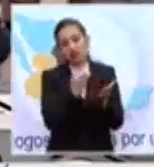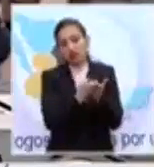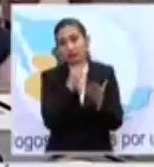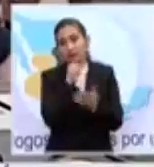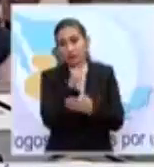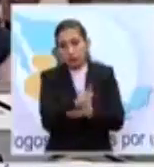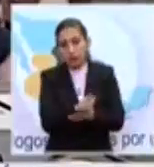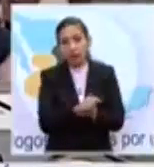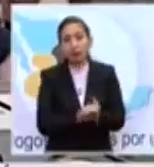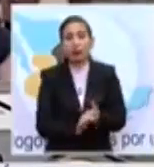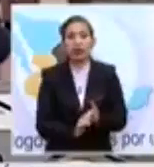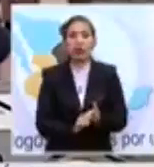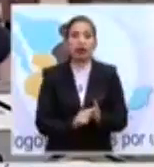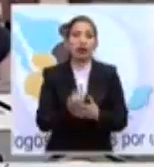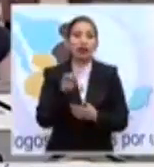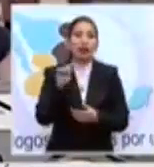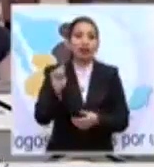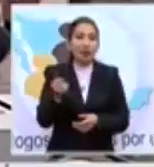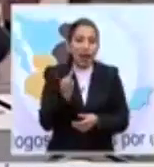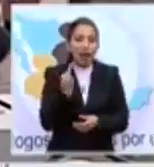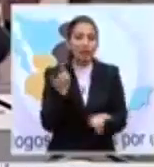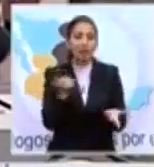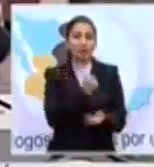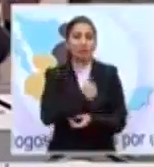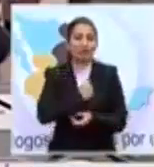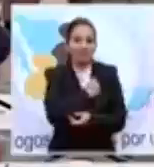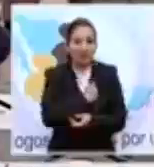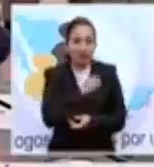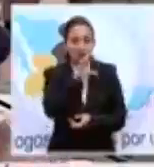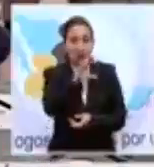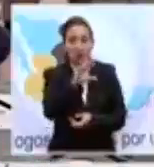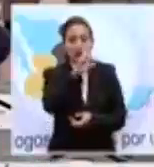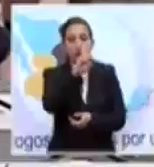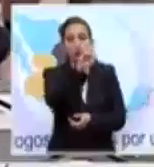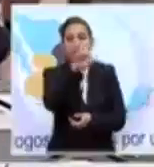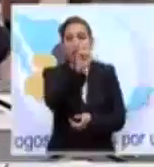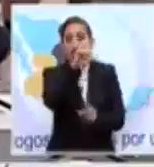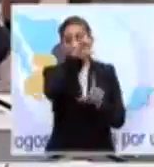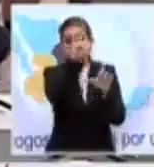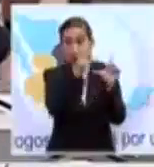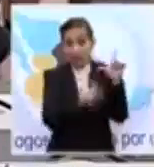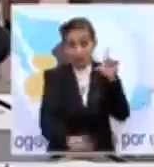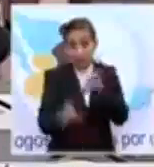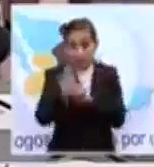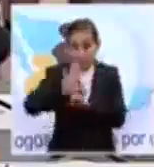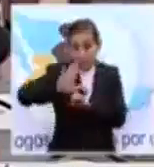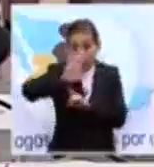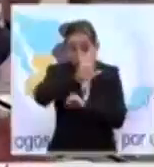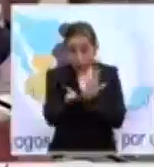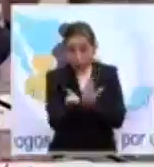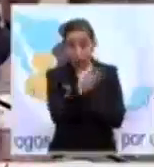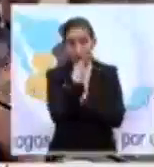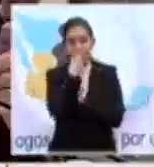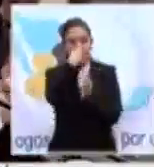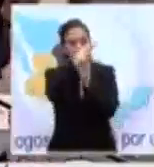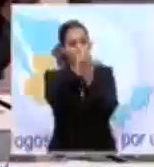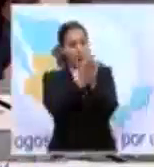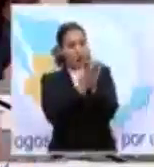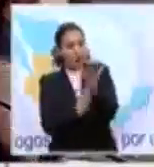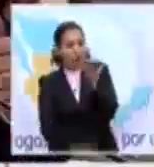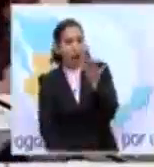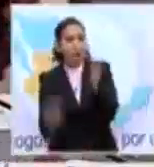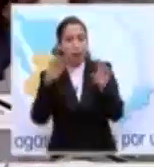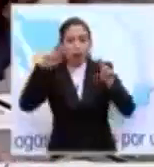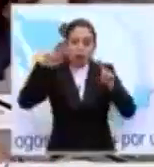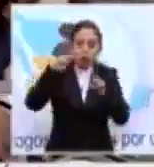también, es de lamentar que la Cruzada Nacional, desde el mismo nombre, en lugar de hablar de un programa